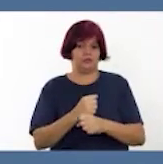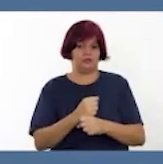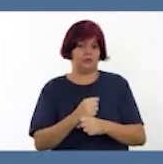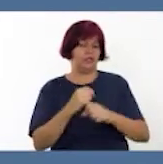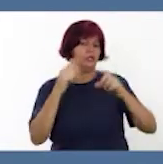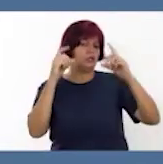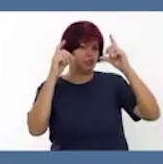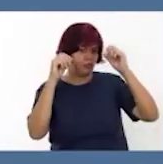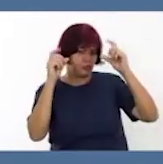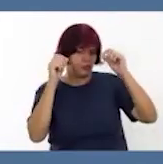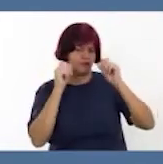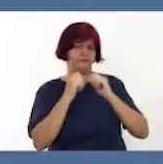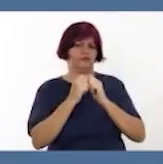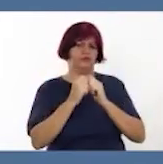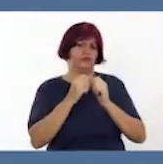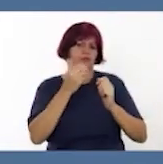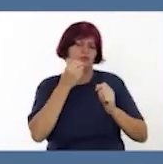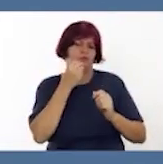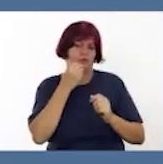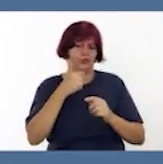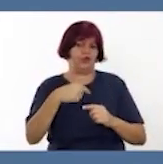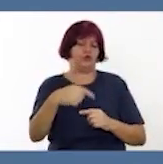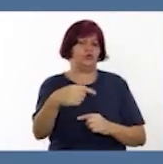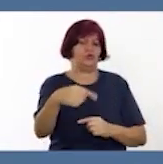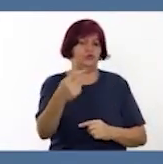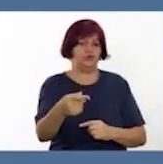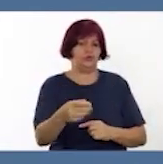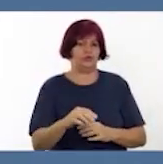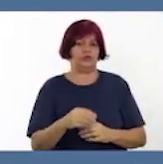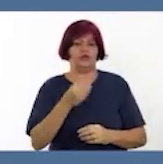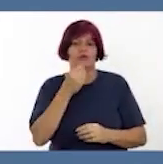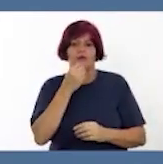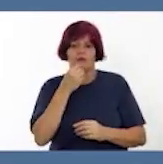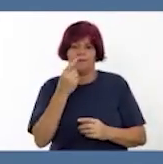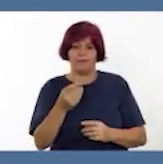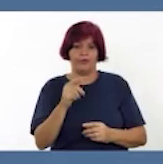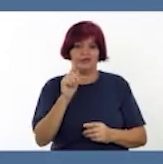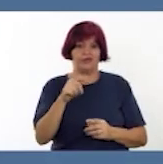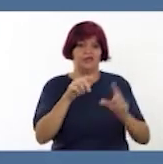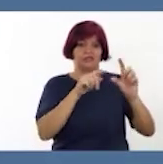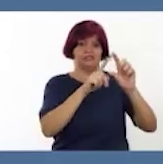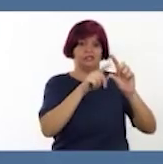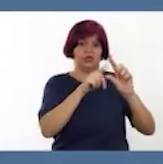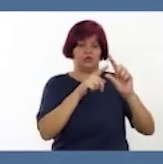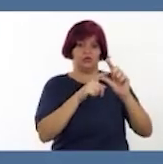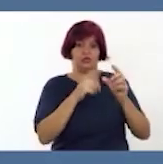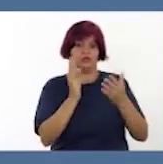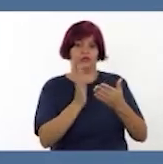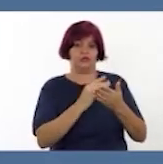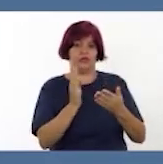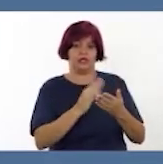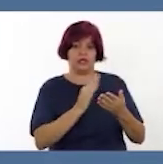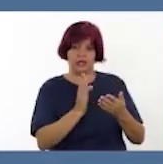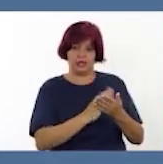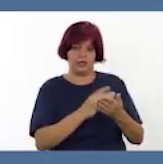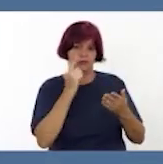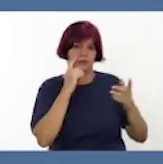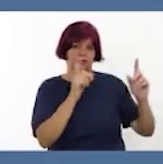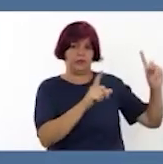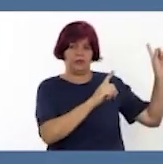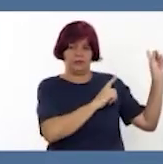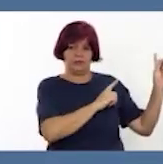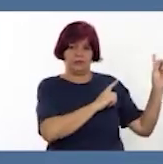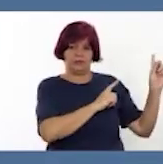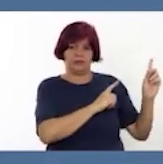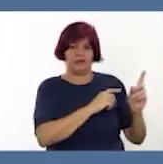usted los esté realizando. Tírele una foto para nosotros poder seguir avanzando. Y pueda avanzar en este contenido en